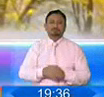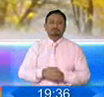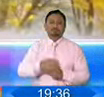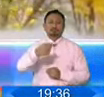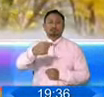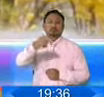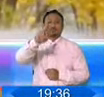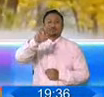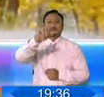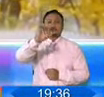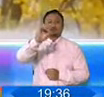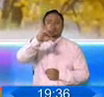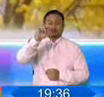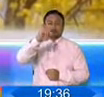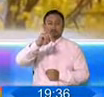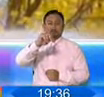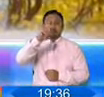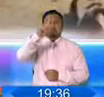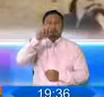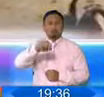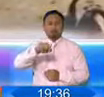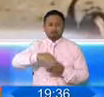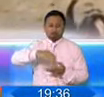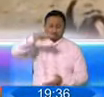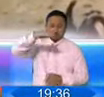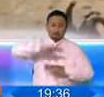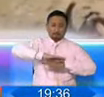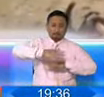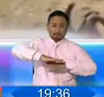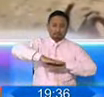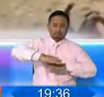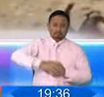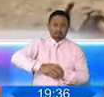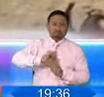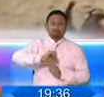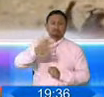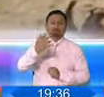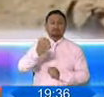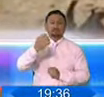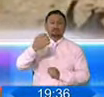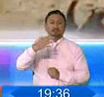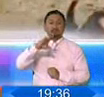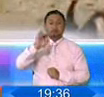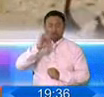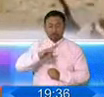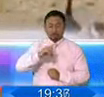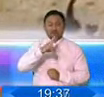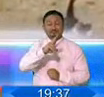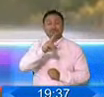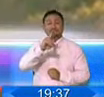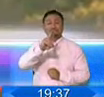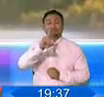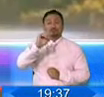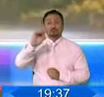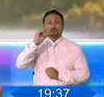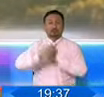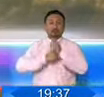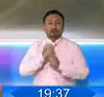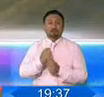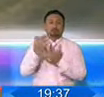guayacán crece hasta 1.000 metros sobre el nivel del mar y para que alcance 15 metros hay que esperar 200 años. Desde el